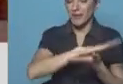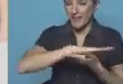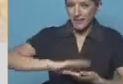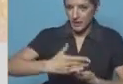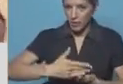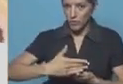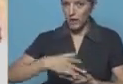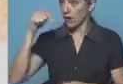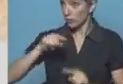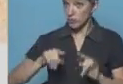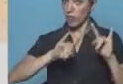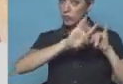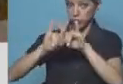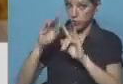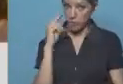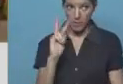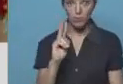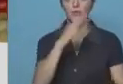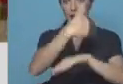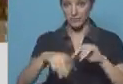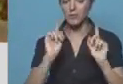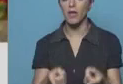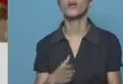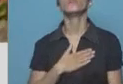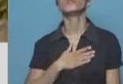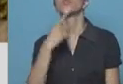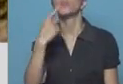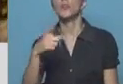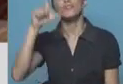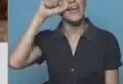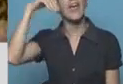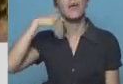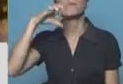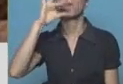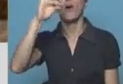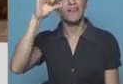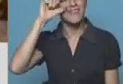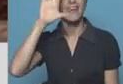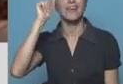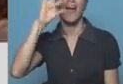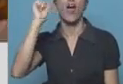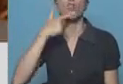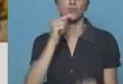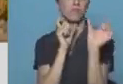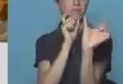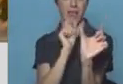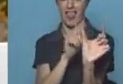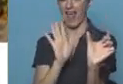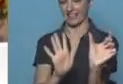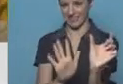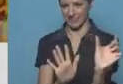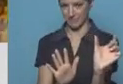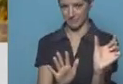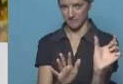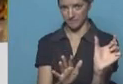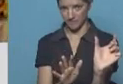este fenómeno en las redes y lo vemos en la calle permanentemente, lo que yo denomino los empoderados, que quieren precisamente esto, ¿no? Creo que este es lo